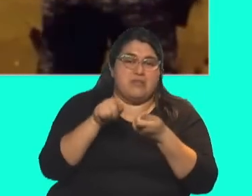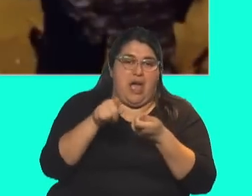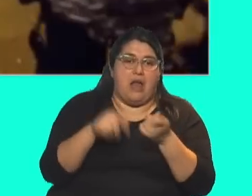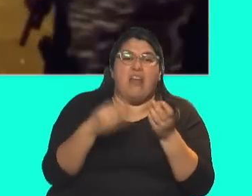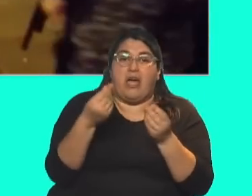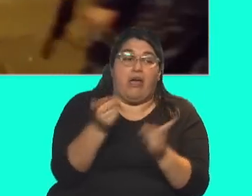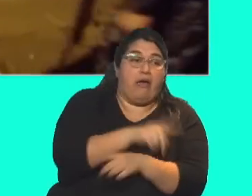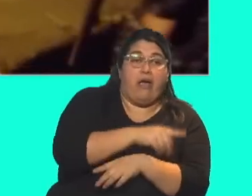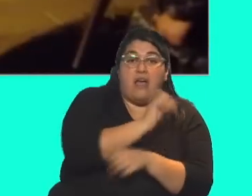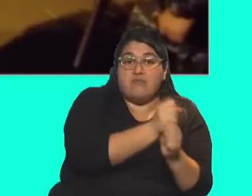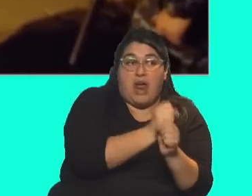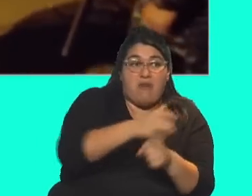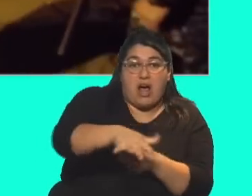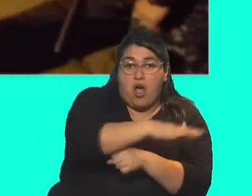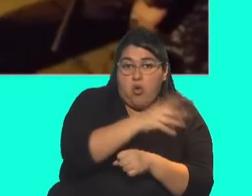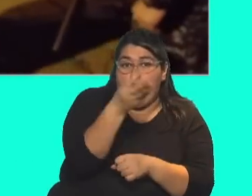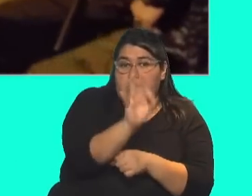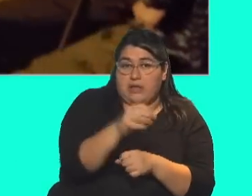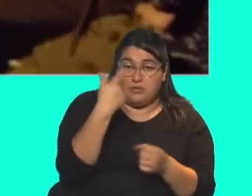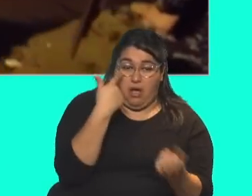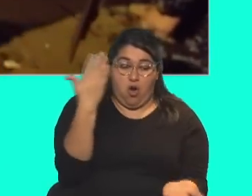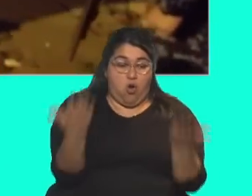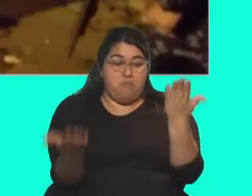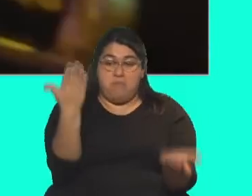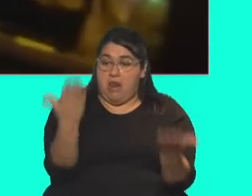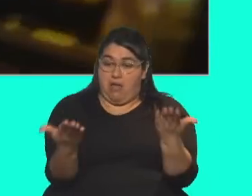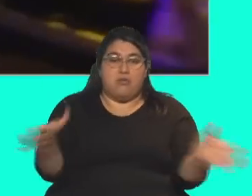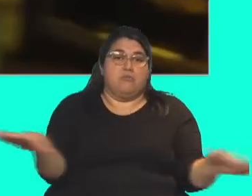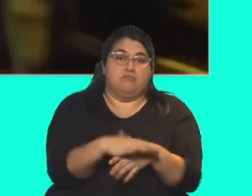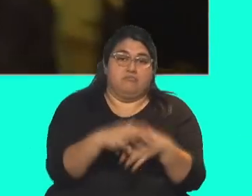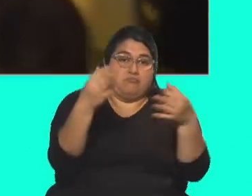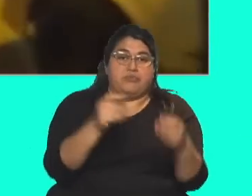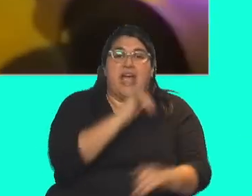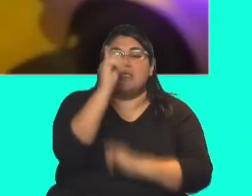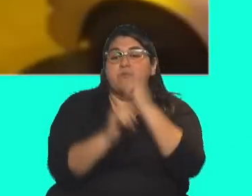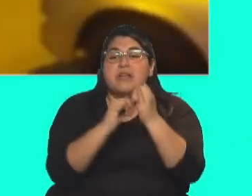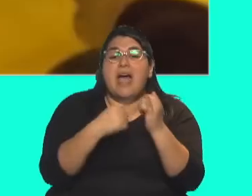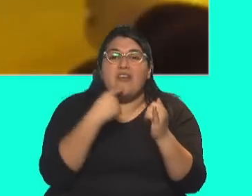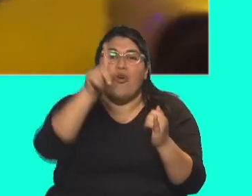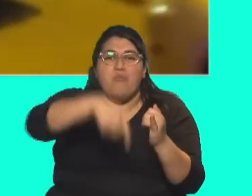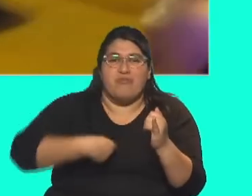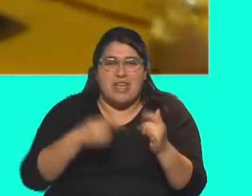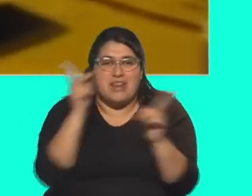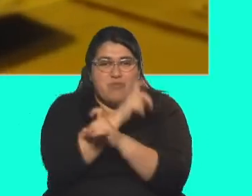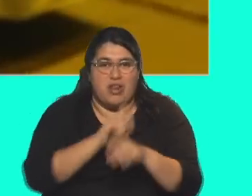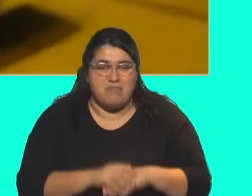trabajadores asociamos una declaración y otra y vamos a tener una explicación de por qué estos comportamientos